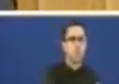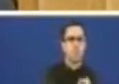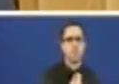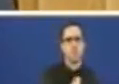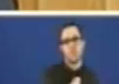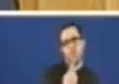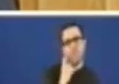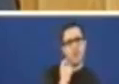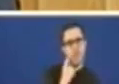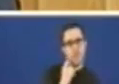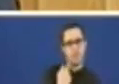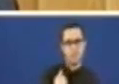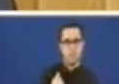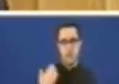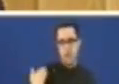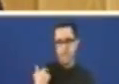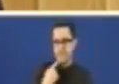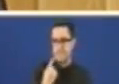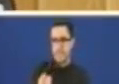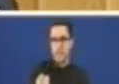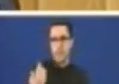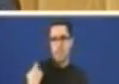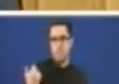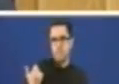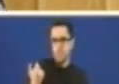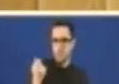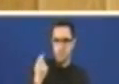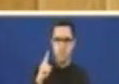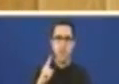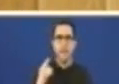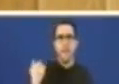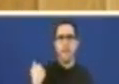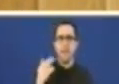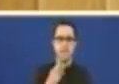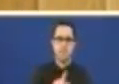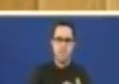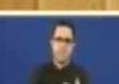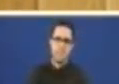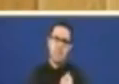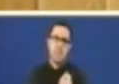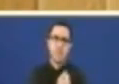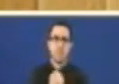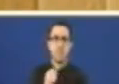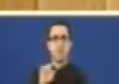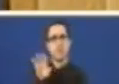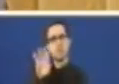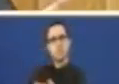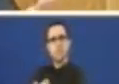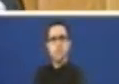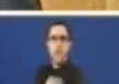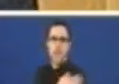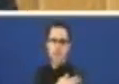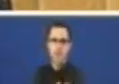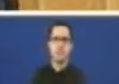unha ben recente, mes de decembro, Baleares. Que se faga referencia a todas as entidades, conforme que se envíe unha mensaxe unánime,